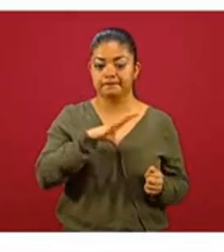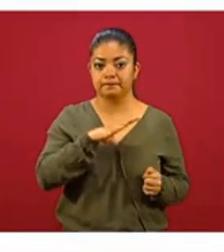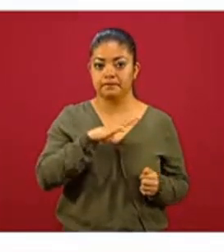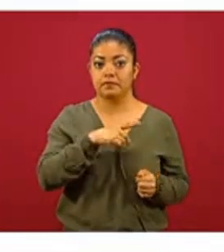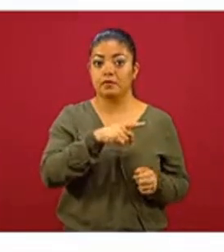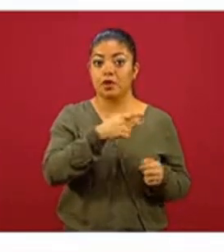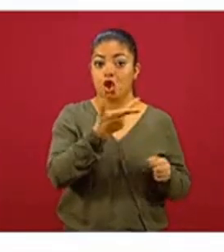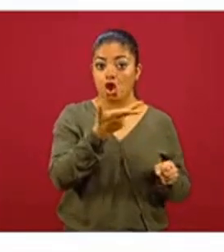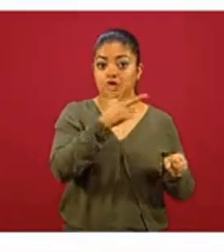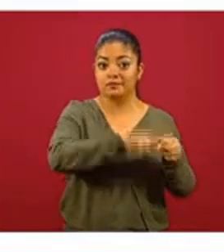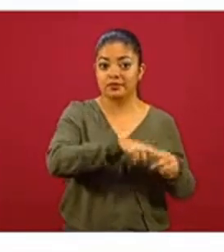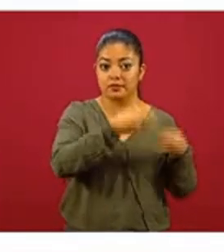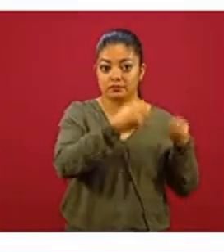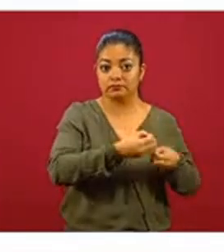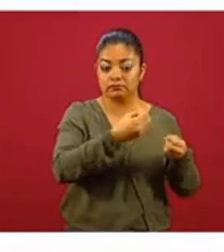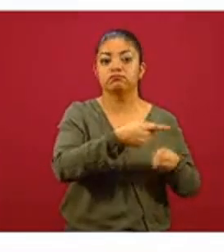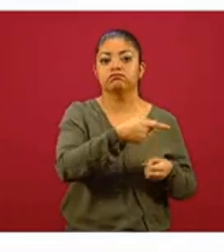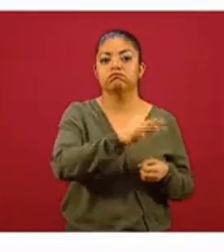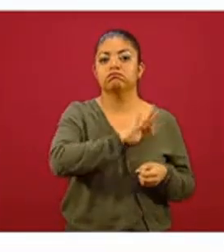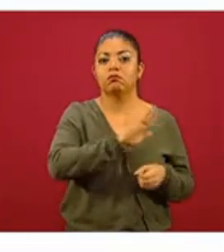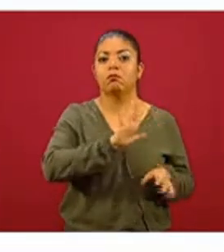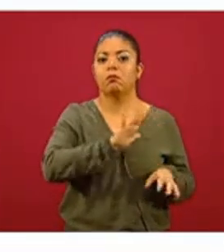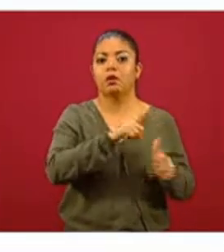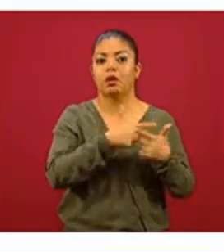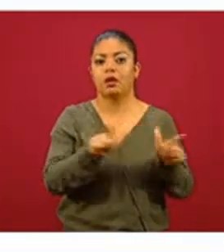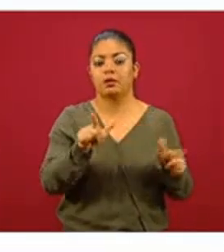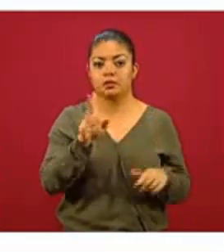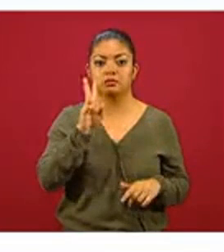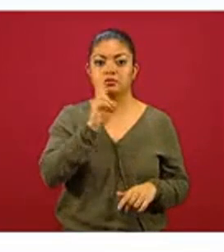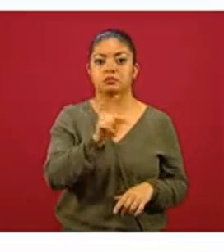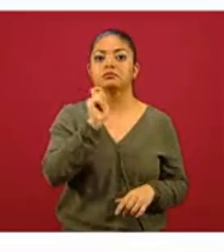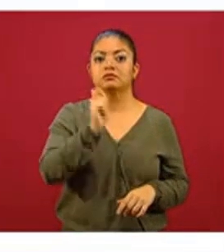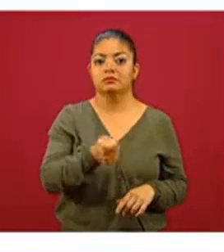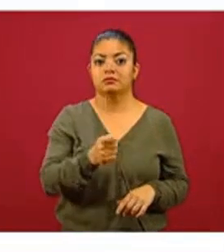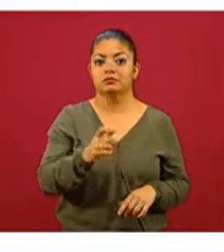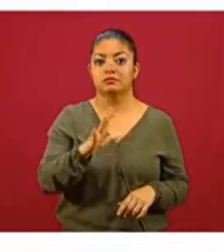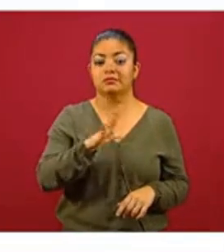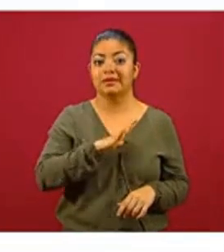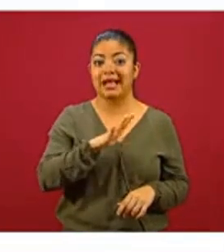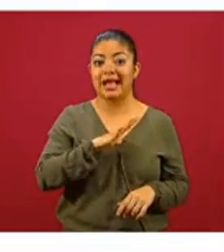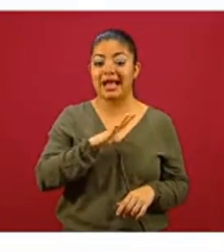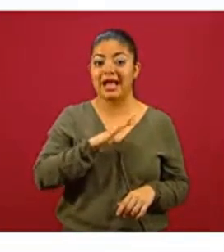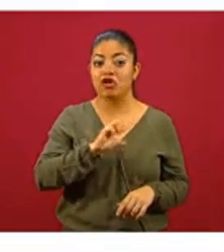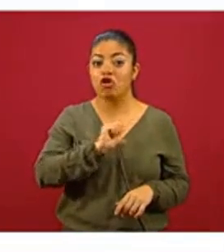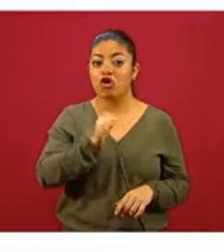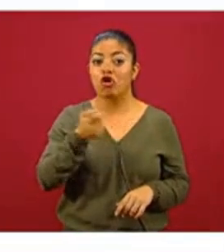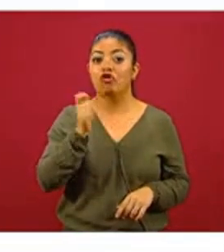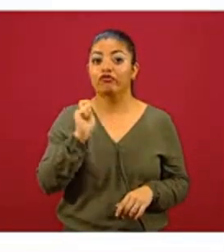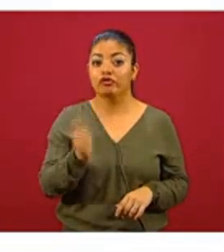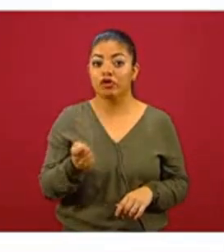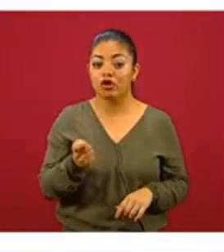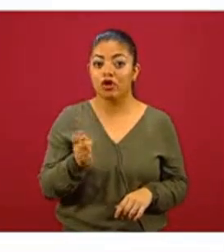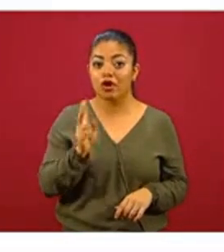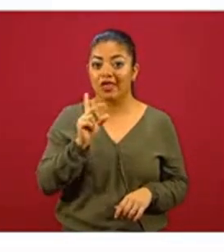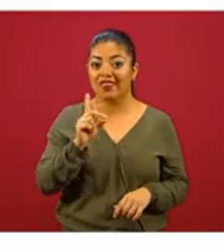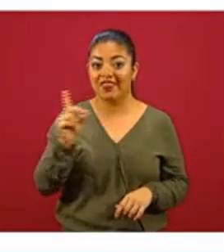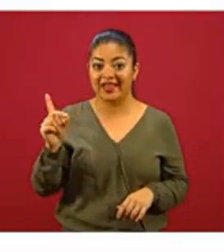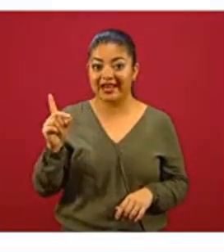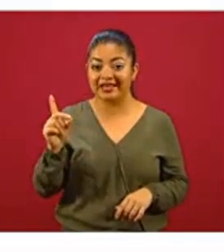ocupación hospitalaria y la disponibilidad. Centremos la atención en la parte derecha de la gráfica, donde vemos una columna